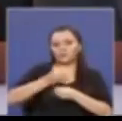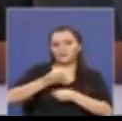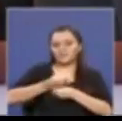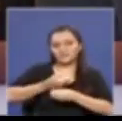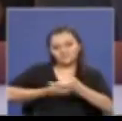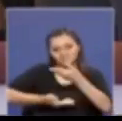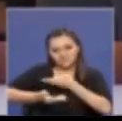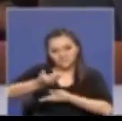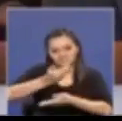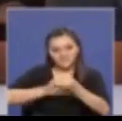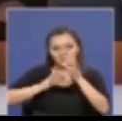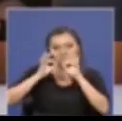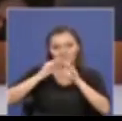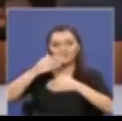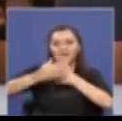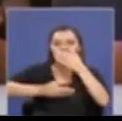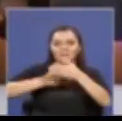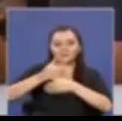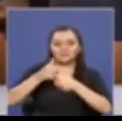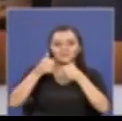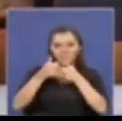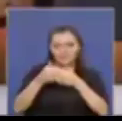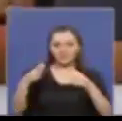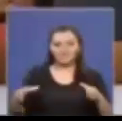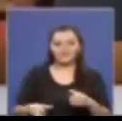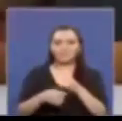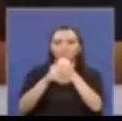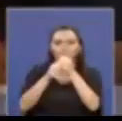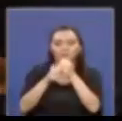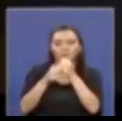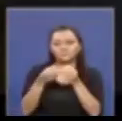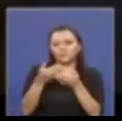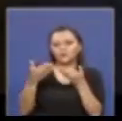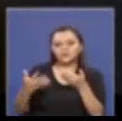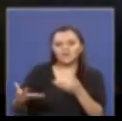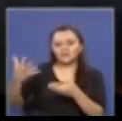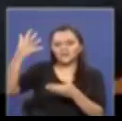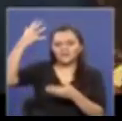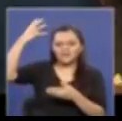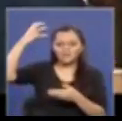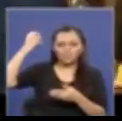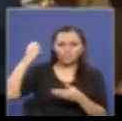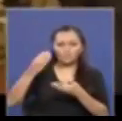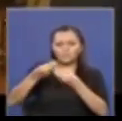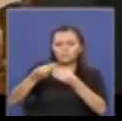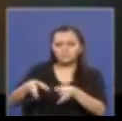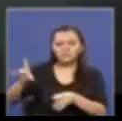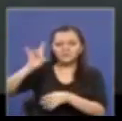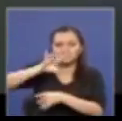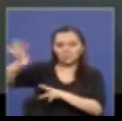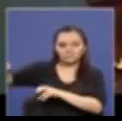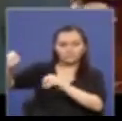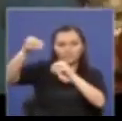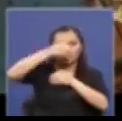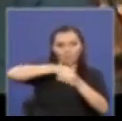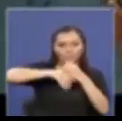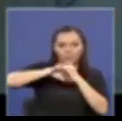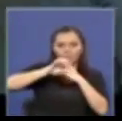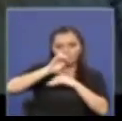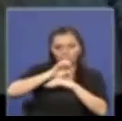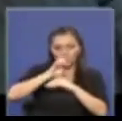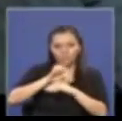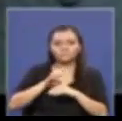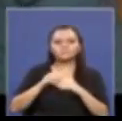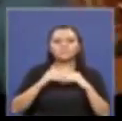muy eficientemente, hay grandes avances, recuperación de piezas arqueológicas, homologación de títulos, lo cual es muy importante. Recuerden